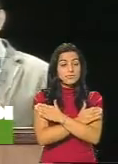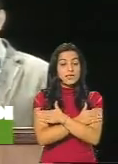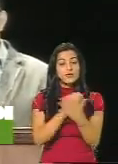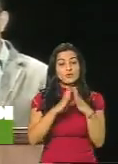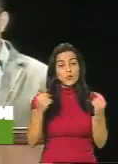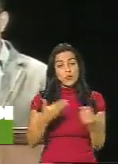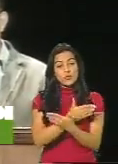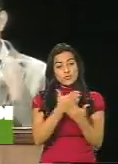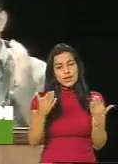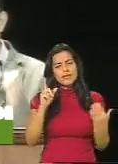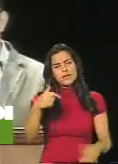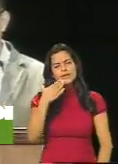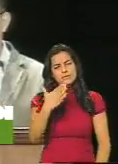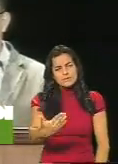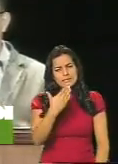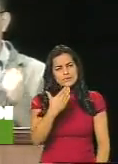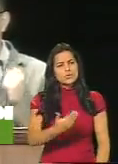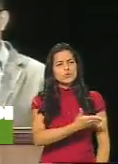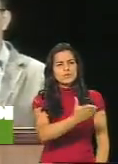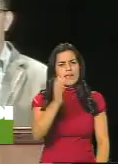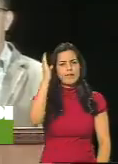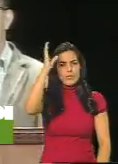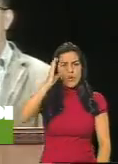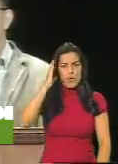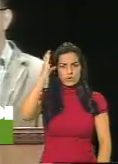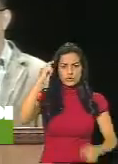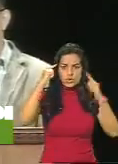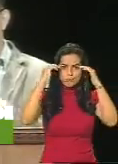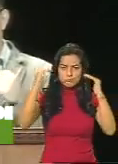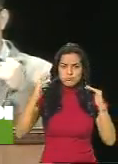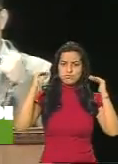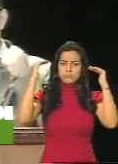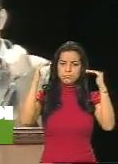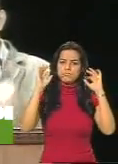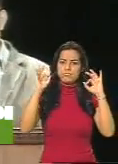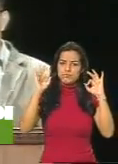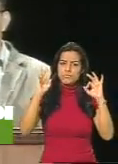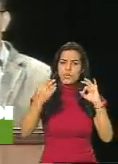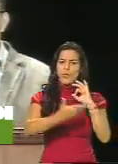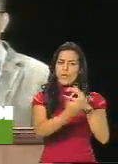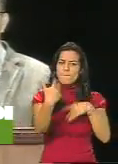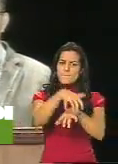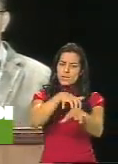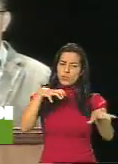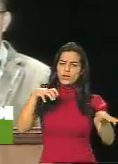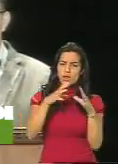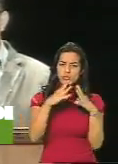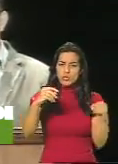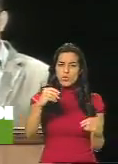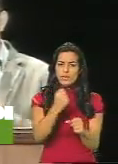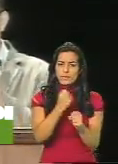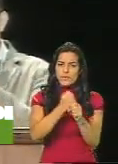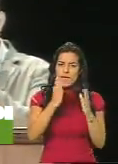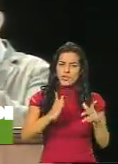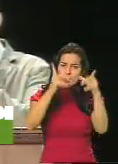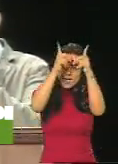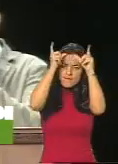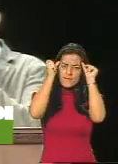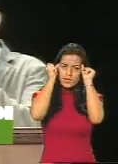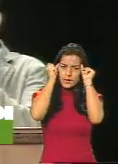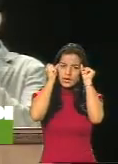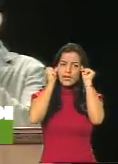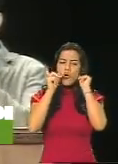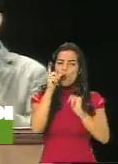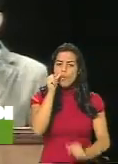el agradecimiento por la conciencia y la madurez de la inmensa mayoría de las enfermeras